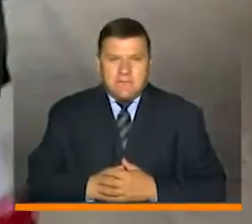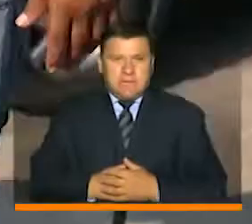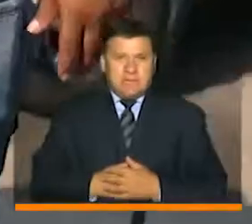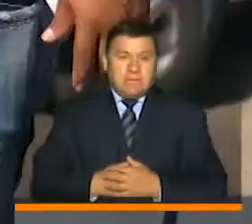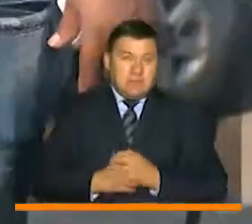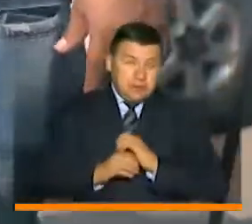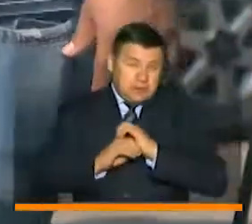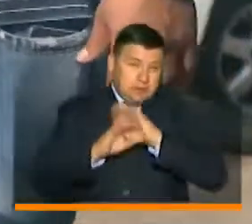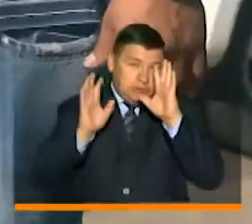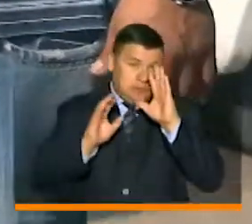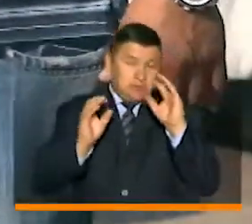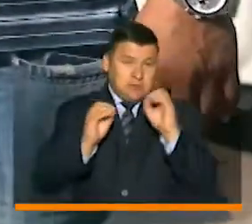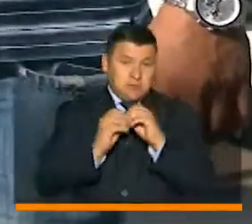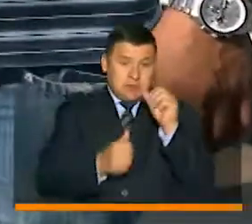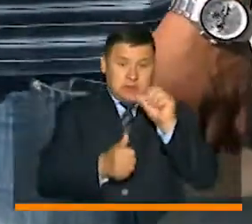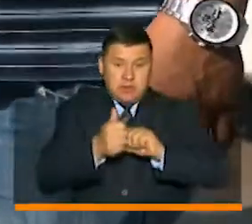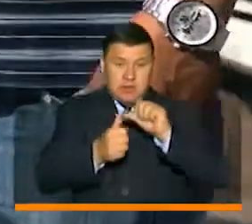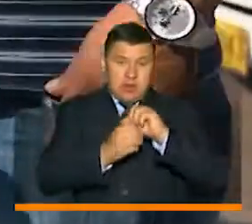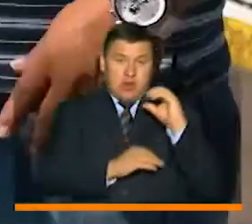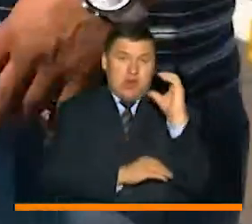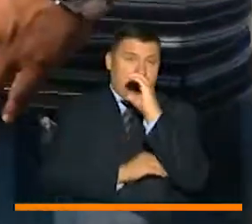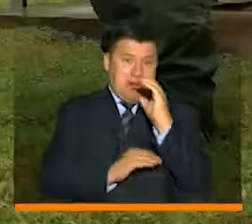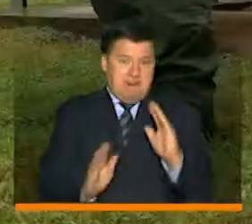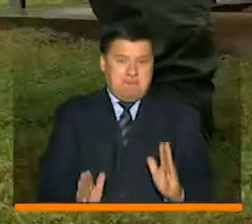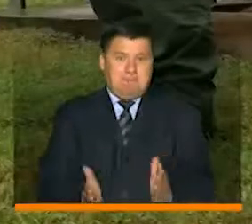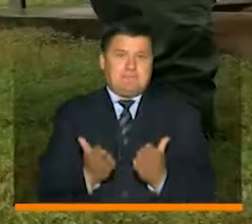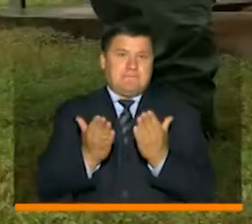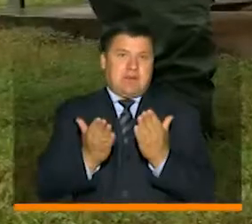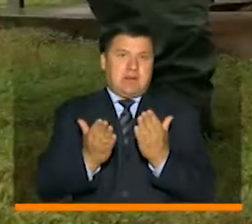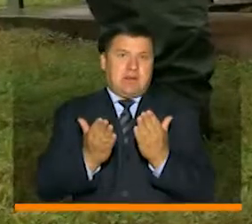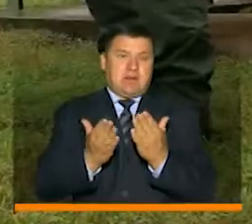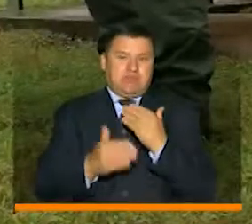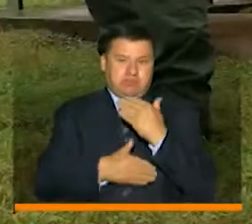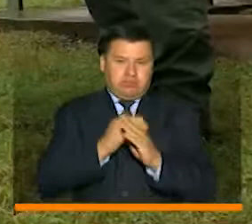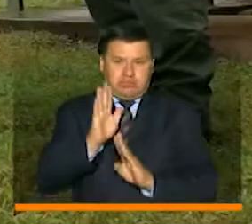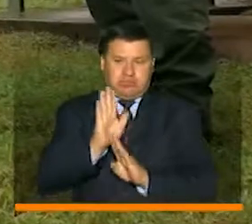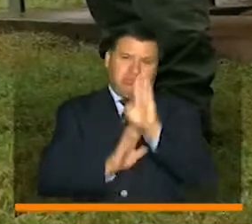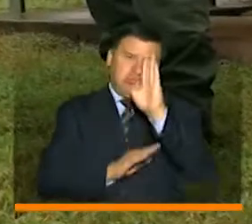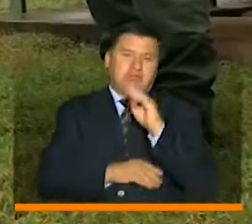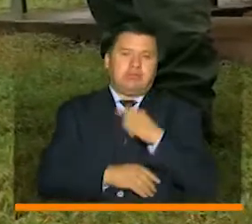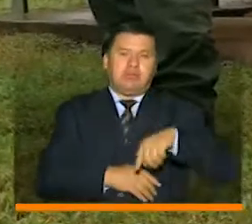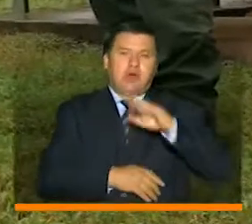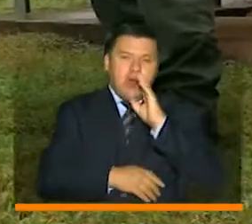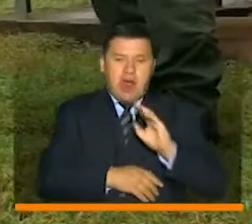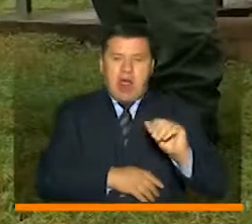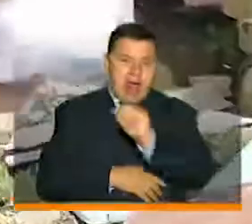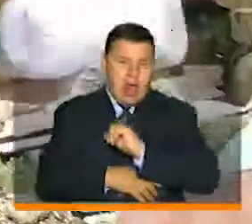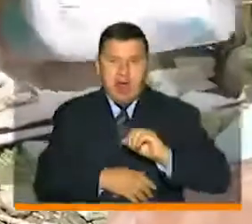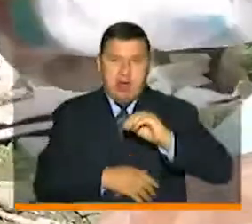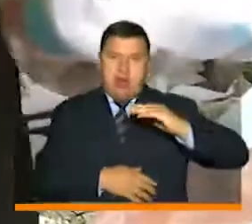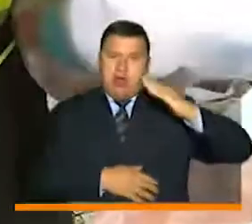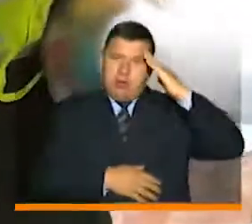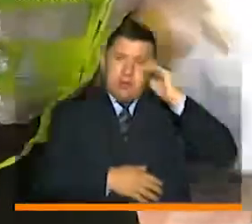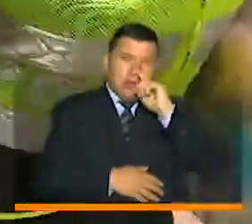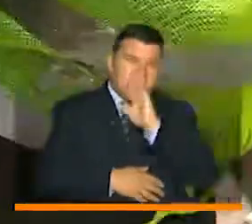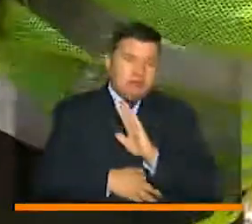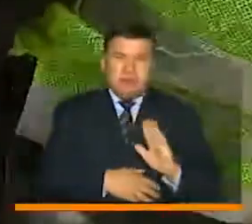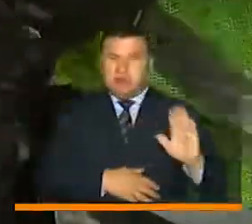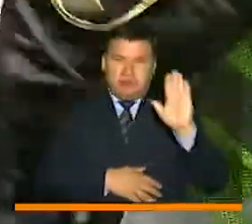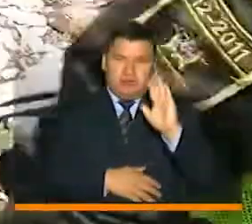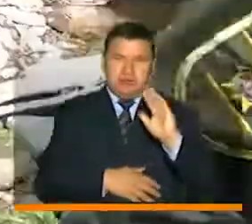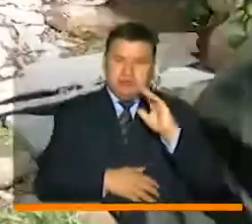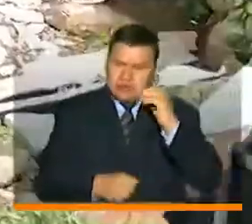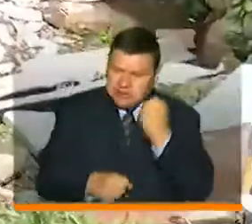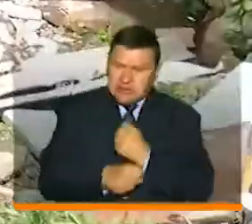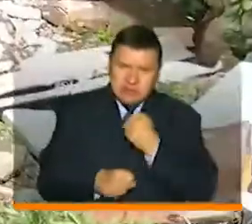Sin duda, que cada colombiano ha dado lo mejor de sí para salir adelante. Y aquí los hombres y mujeres de la Policía Nacional, hombro